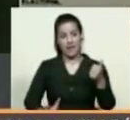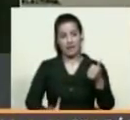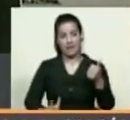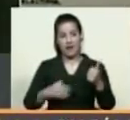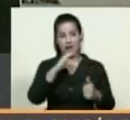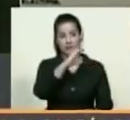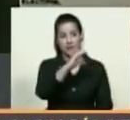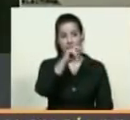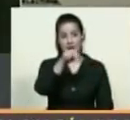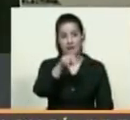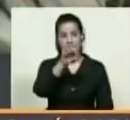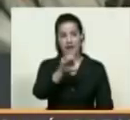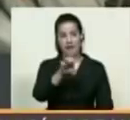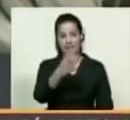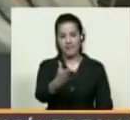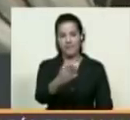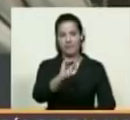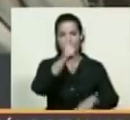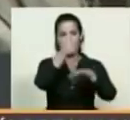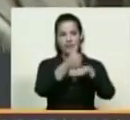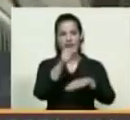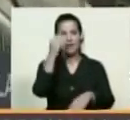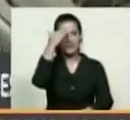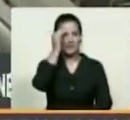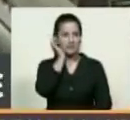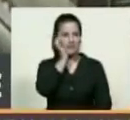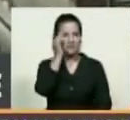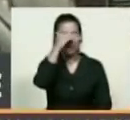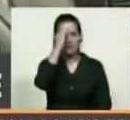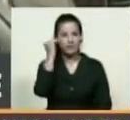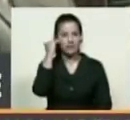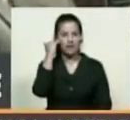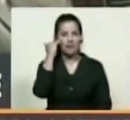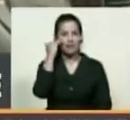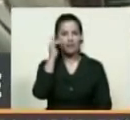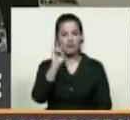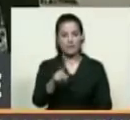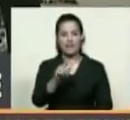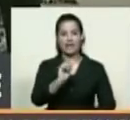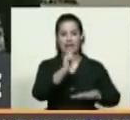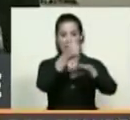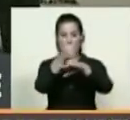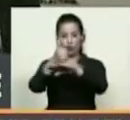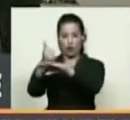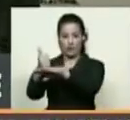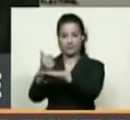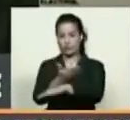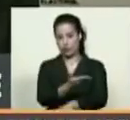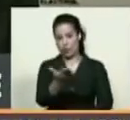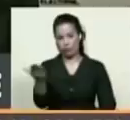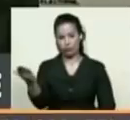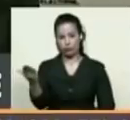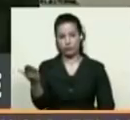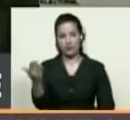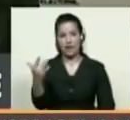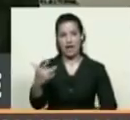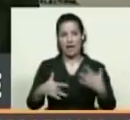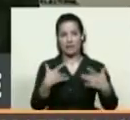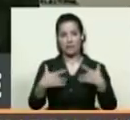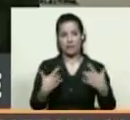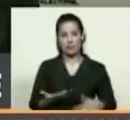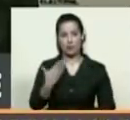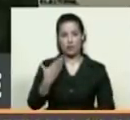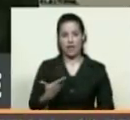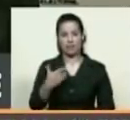Consejo Nacional Electoral, la rectora Sandra Oblita, especialmente a los rectores electorales en este acto significativo